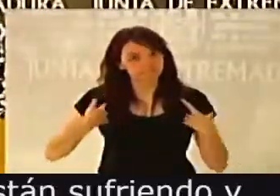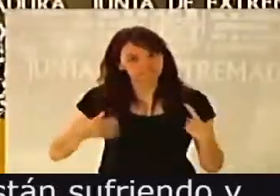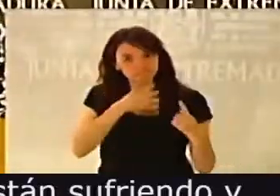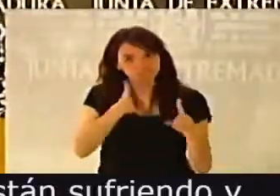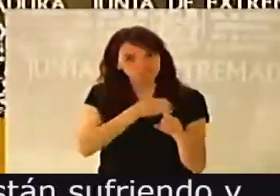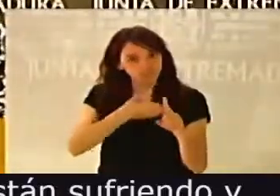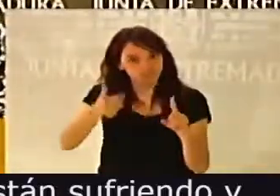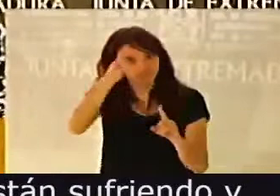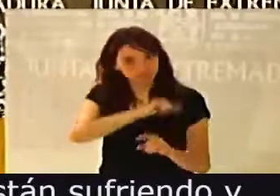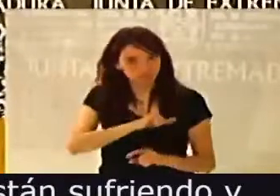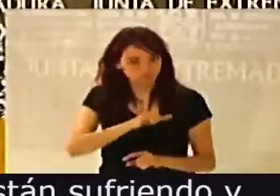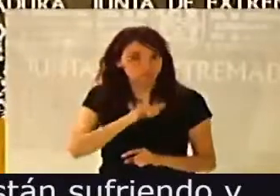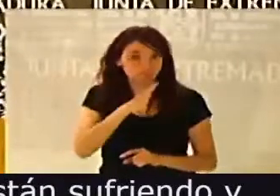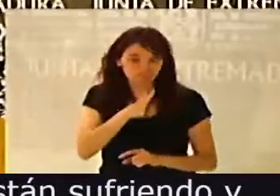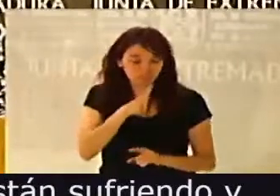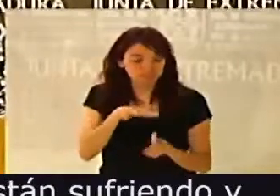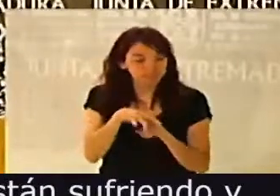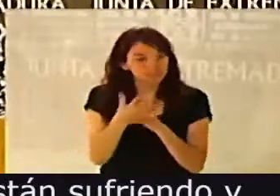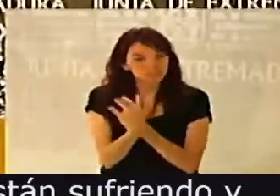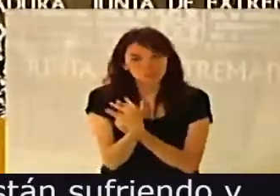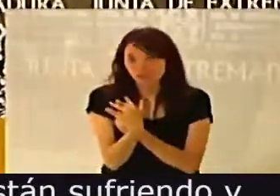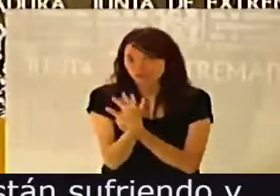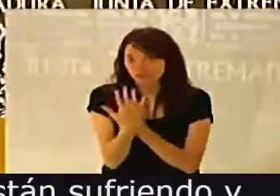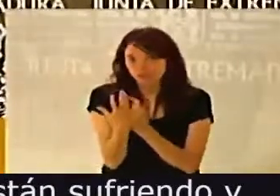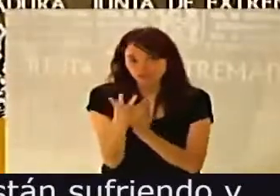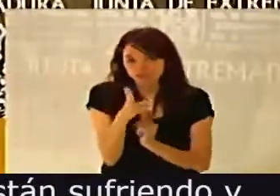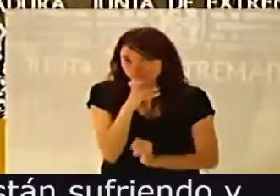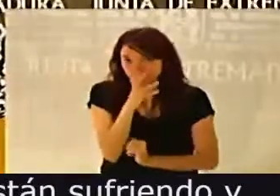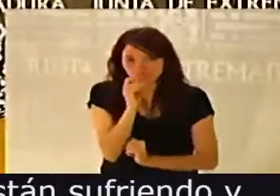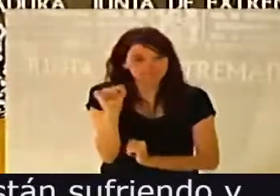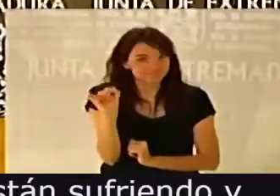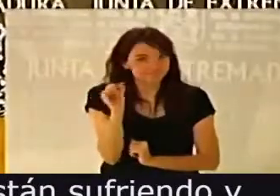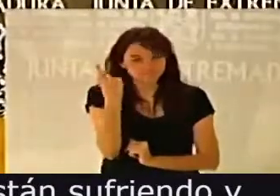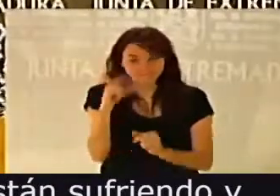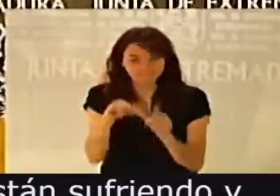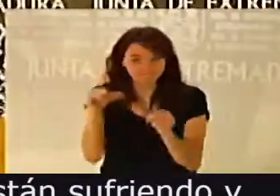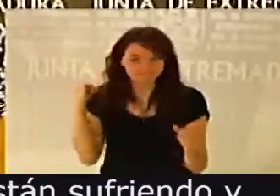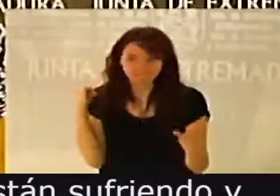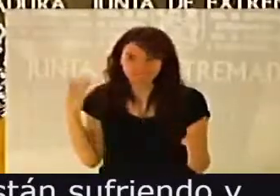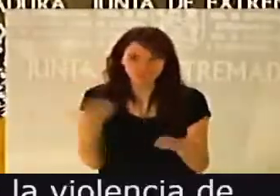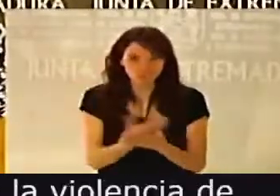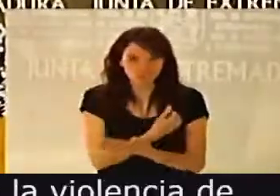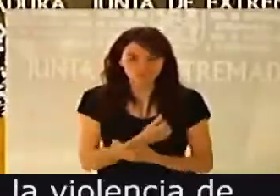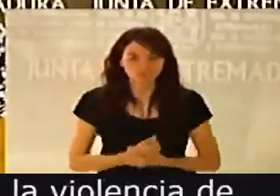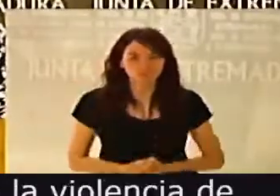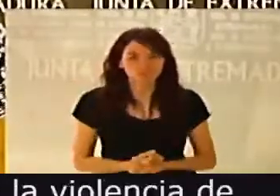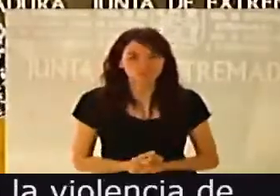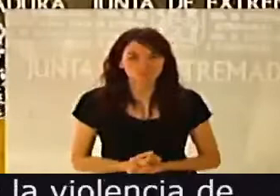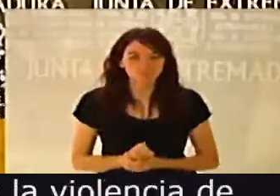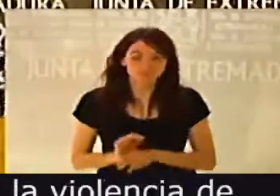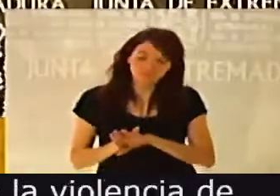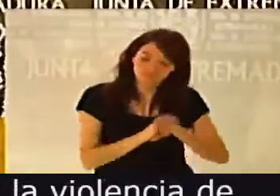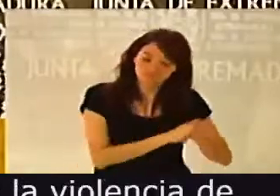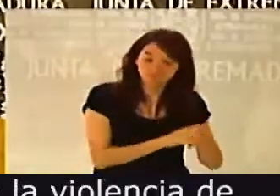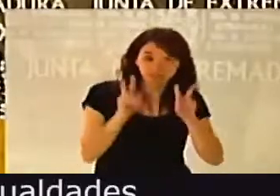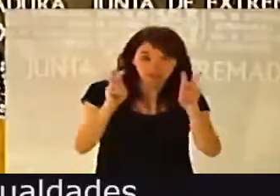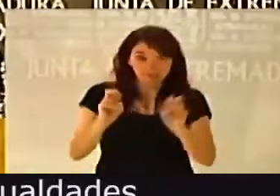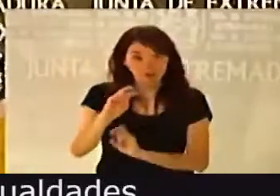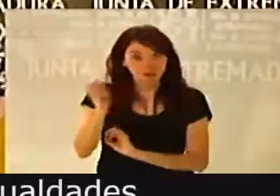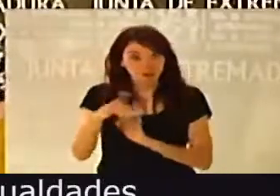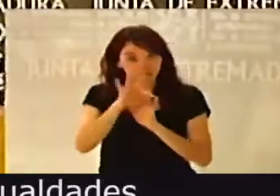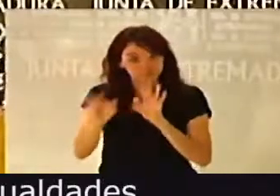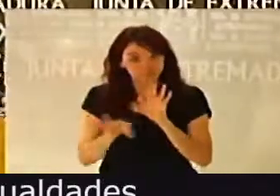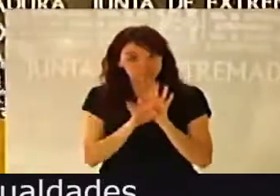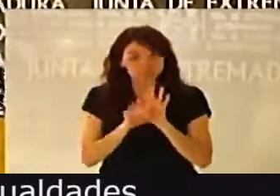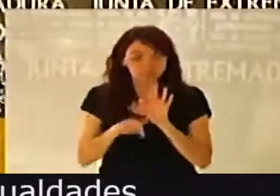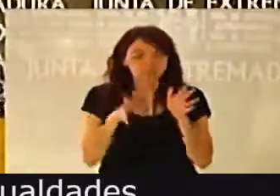de género como la situación más cruel de las desigualdades. En otro orden de cosas,